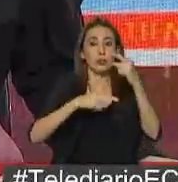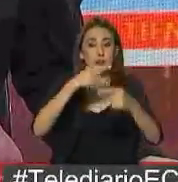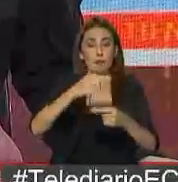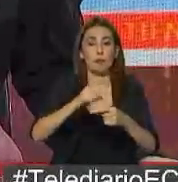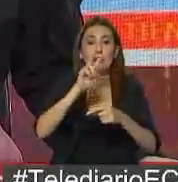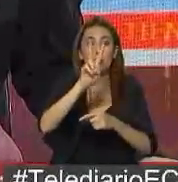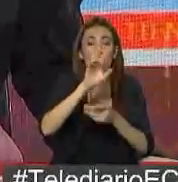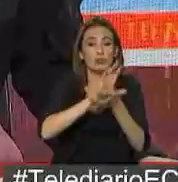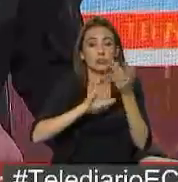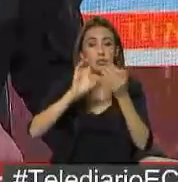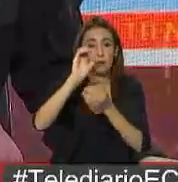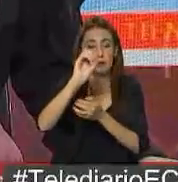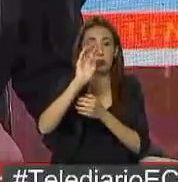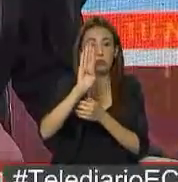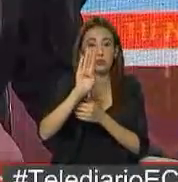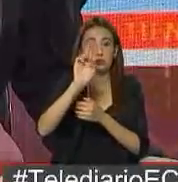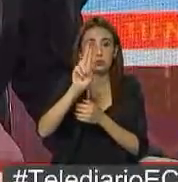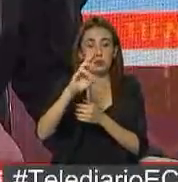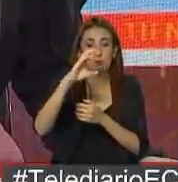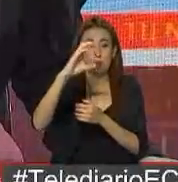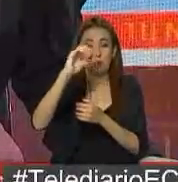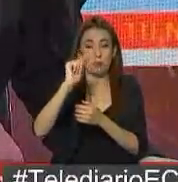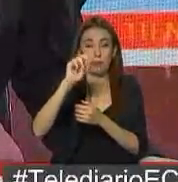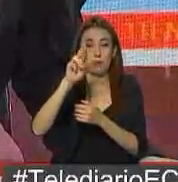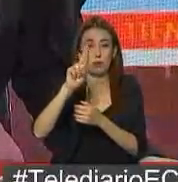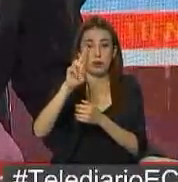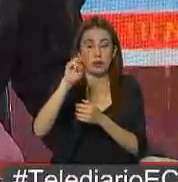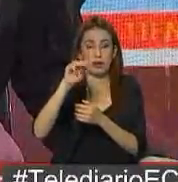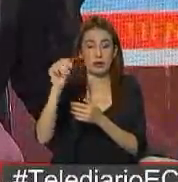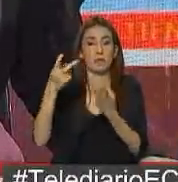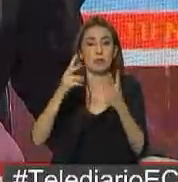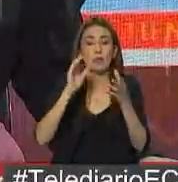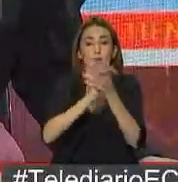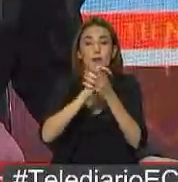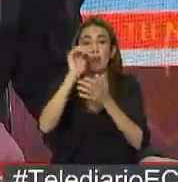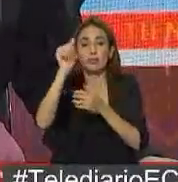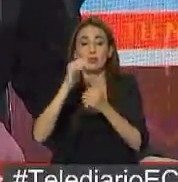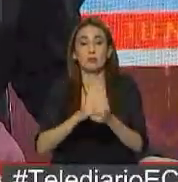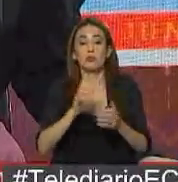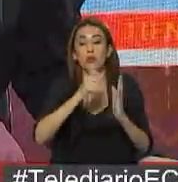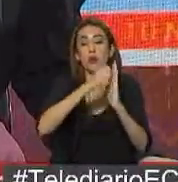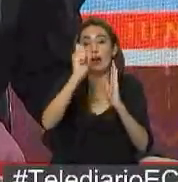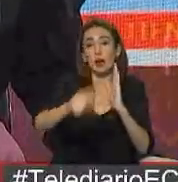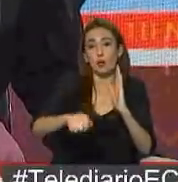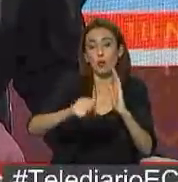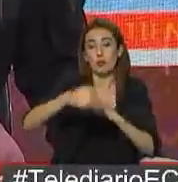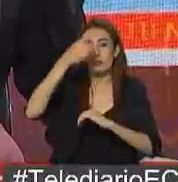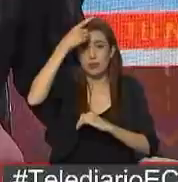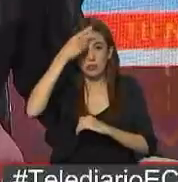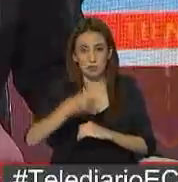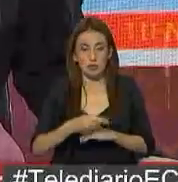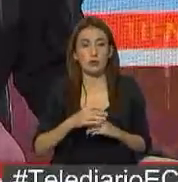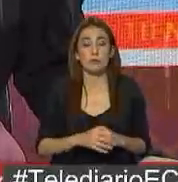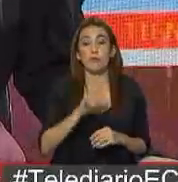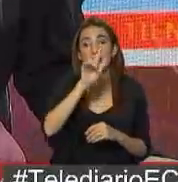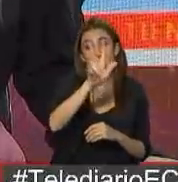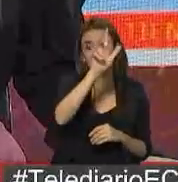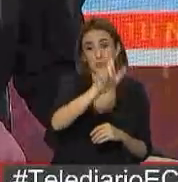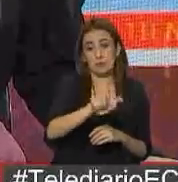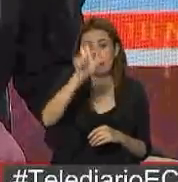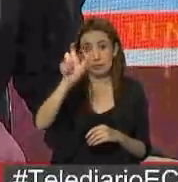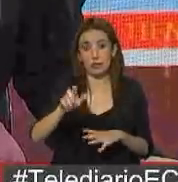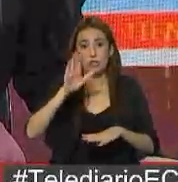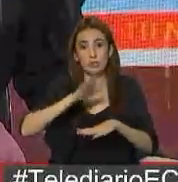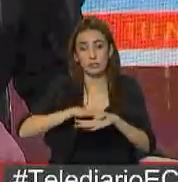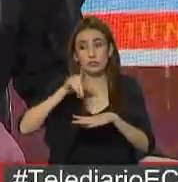Esta medida la dispuso un juez de Unidad Judicial de Garantías Penales con competencia en delito flagrante del Guayas. Las tres personas son